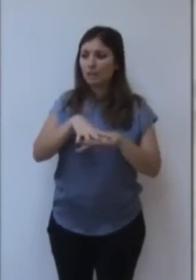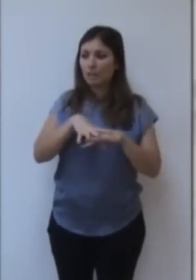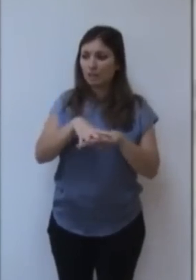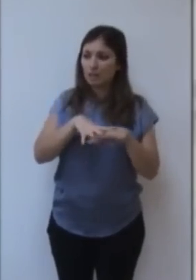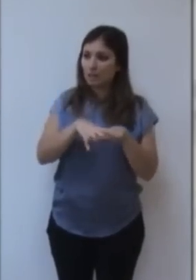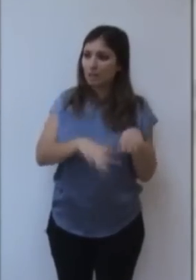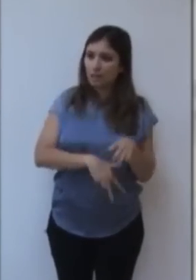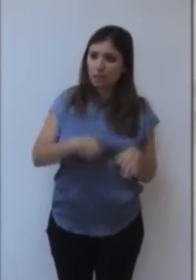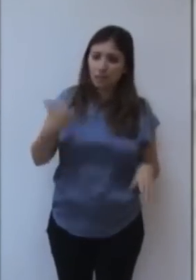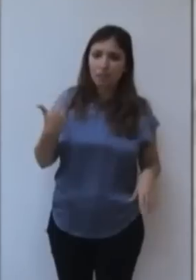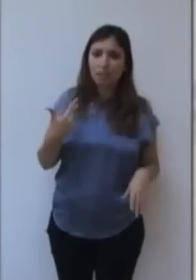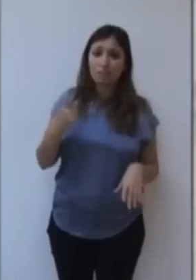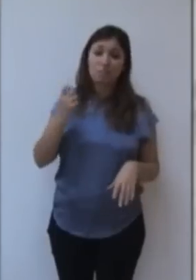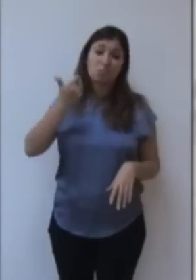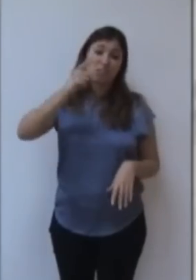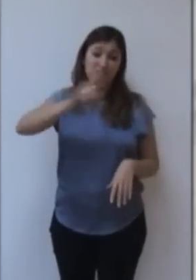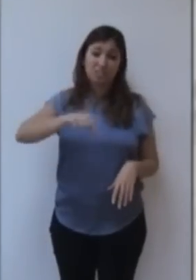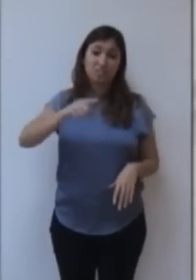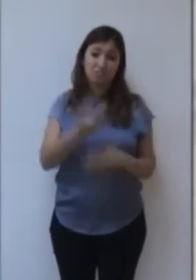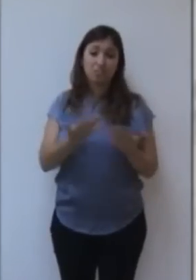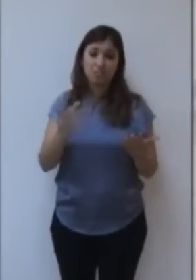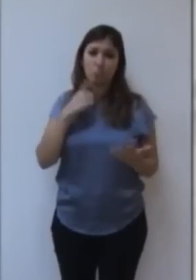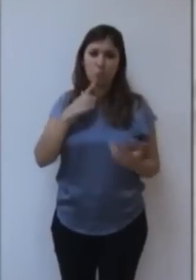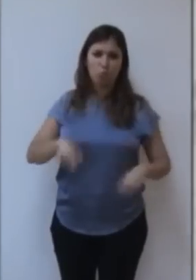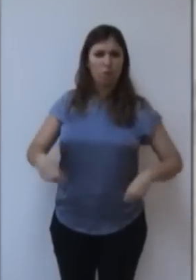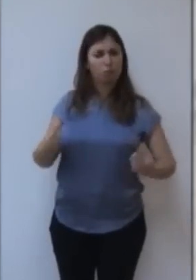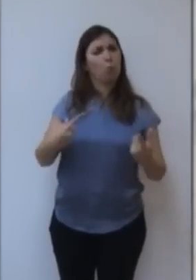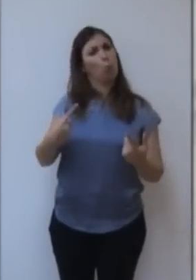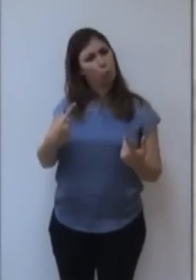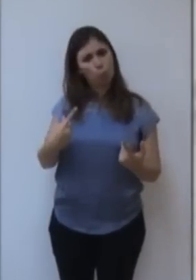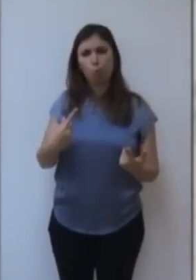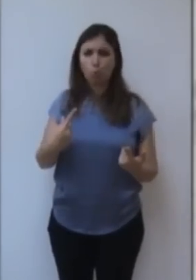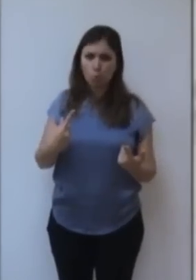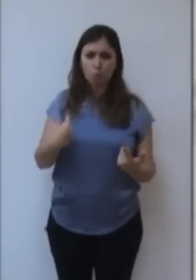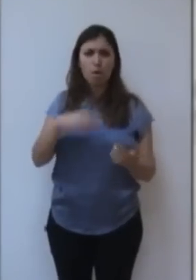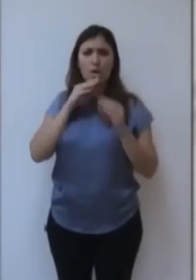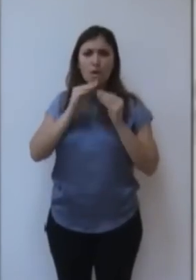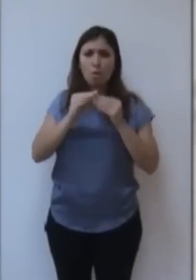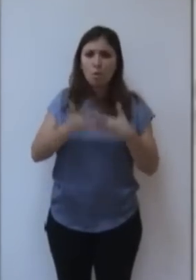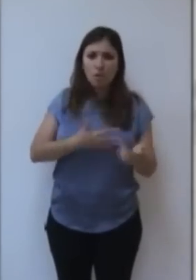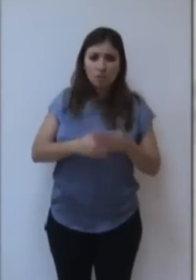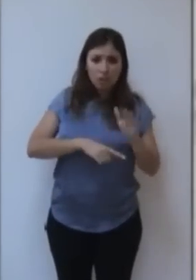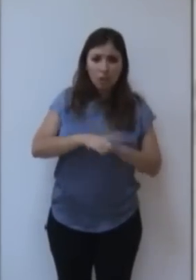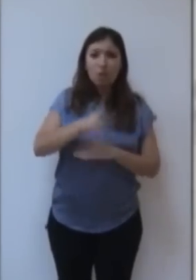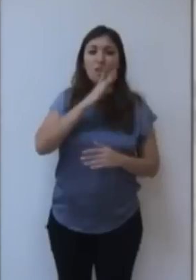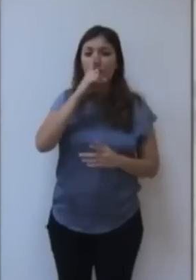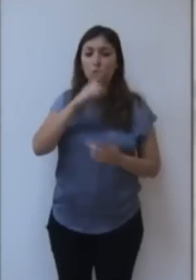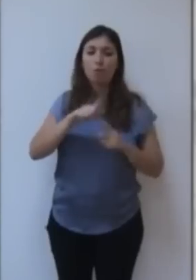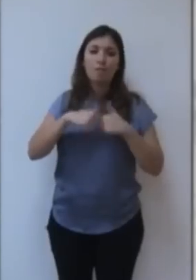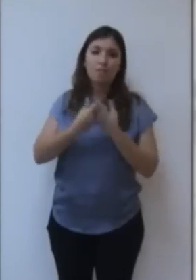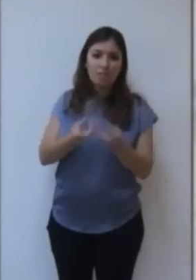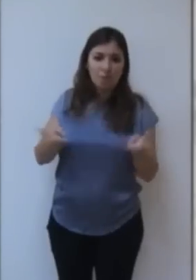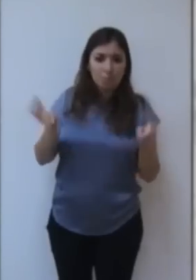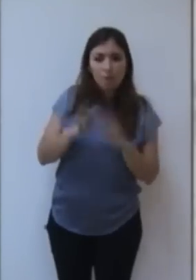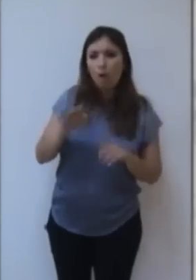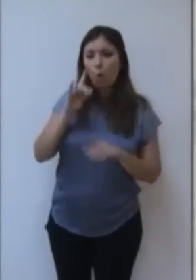en general más económicas, que hay un coste importante ya en todo el desarrollo de la familia, de